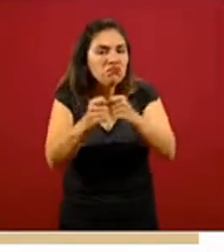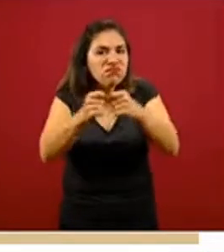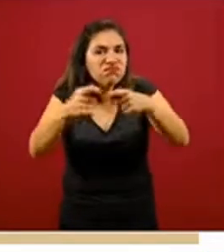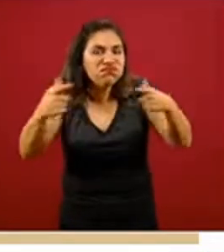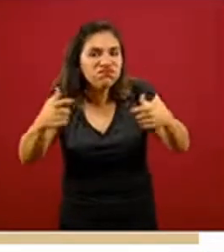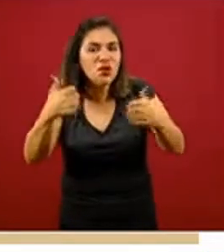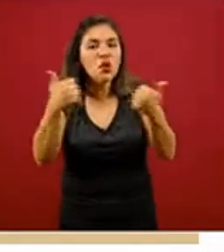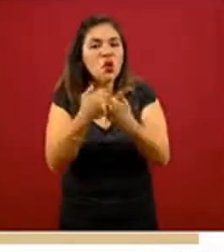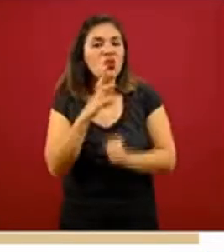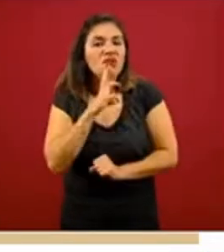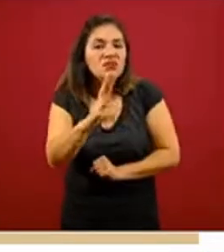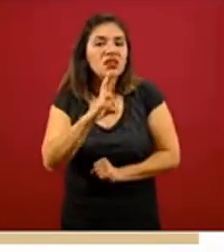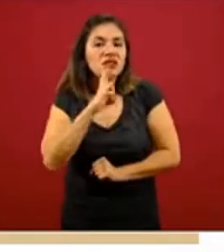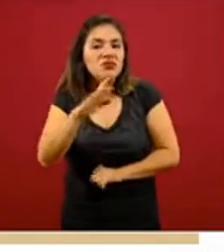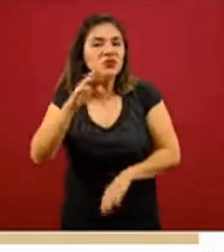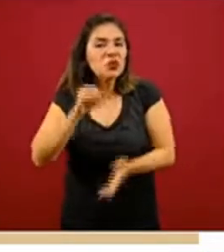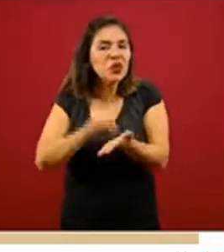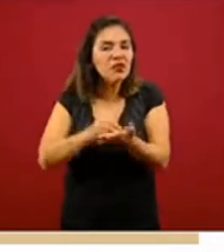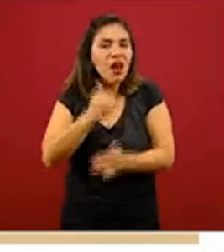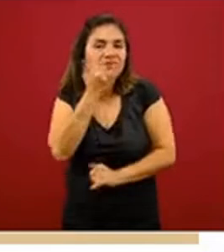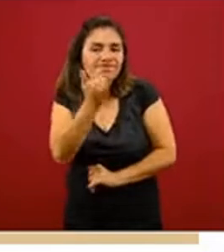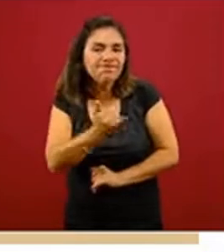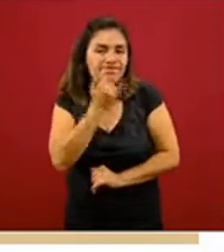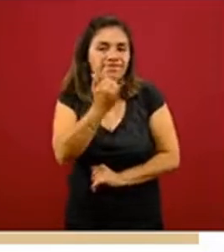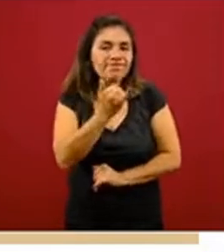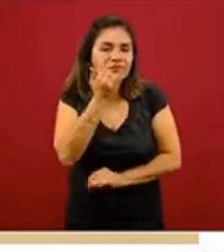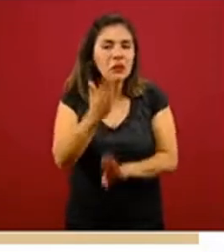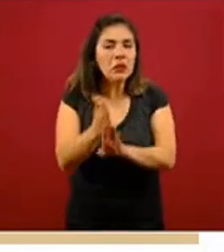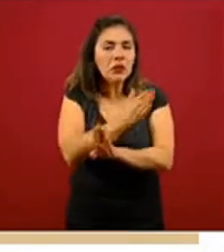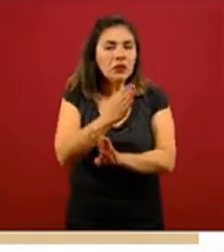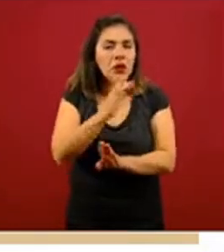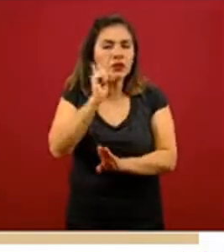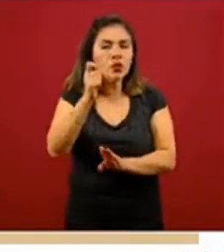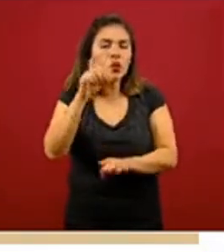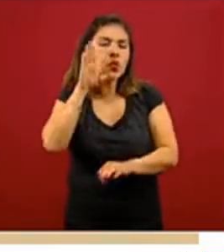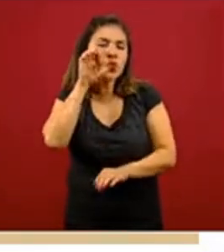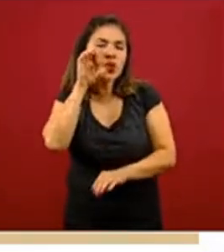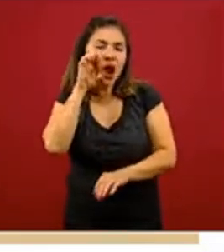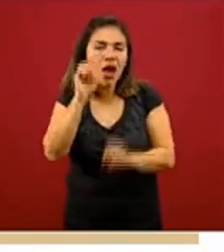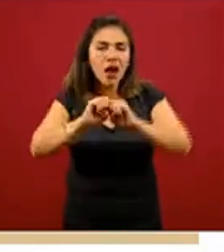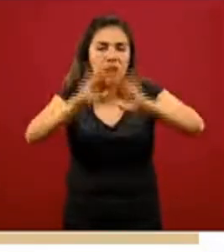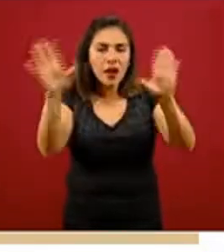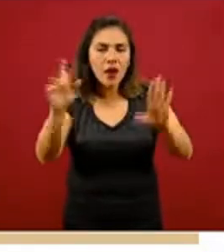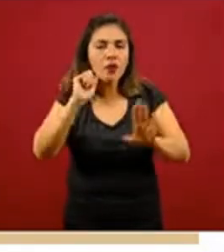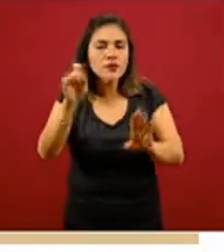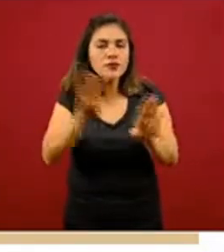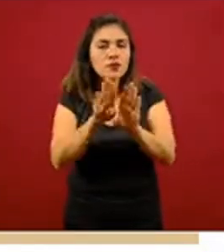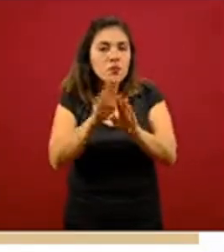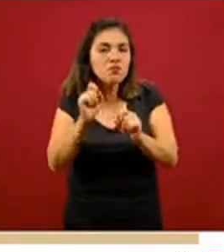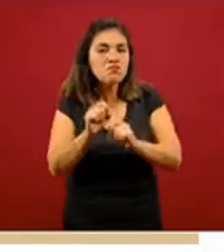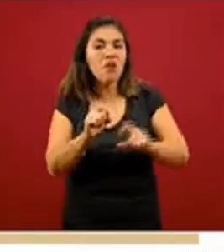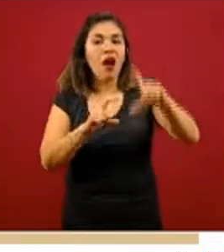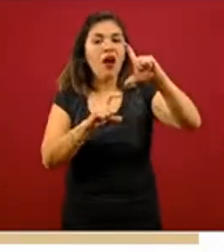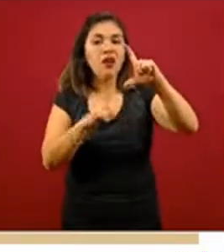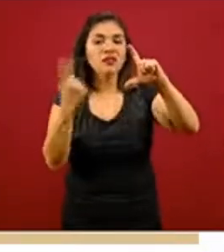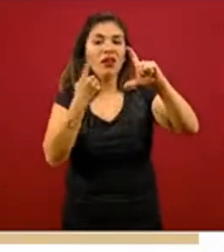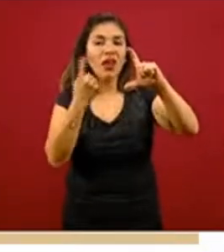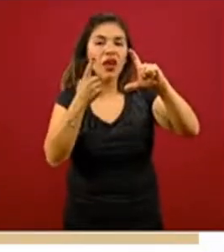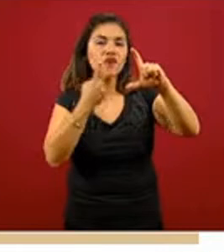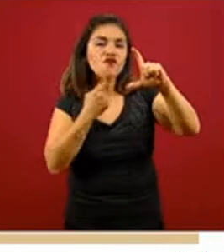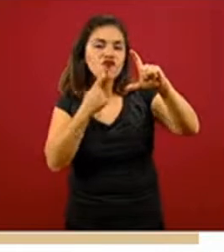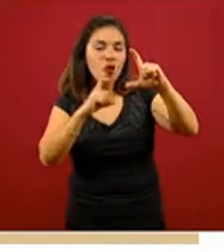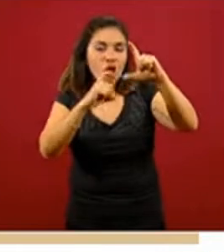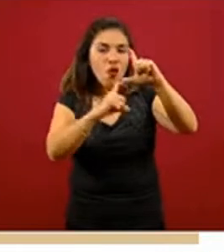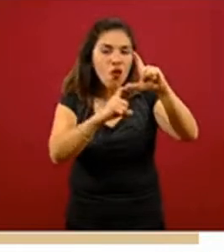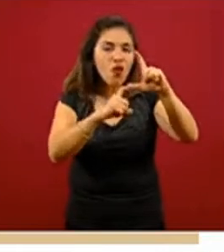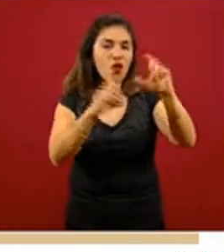sus resultados aún sospechosos. Antes la barra naranja claro era a lo mejor mayor que la barra de